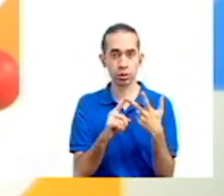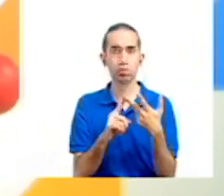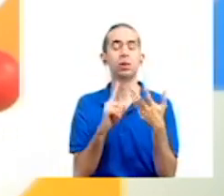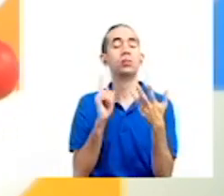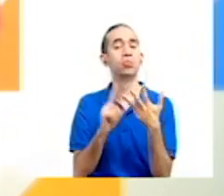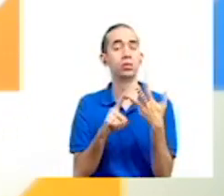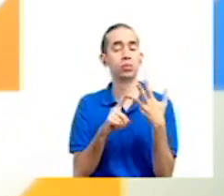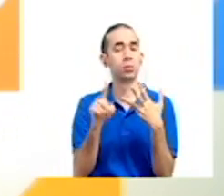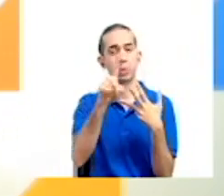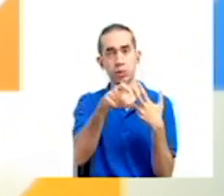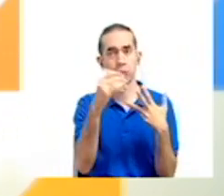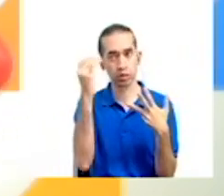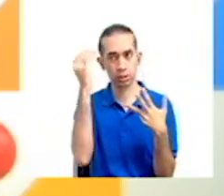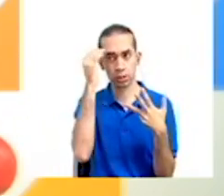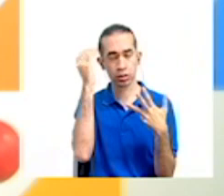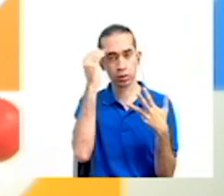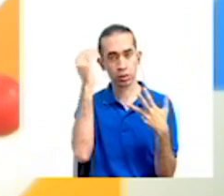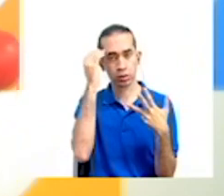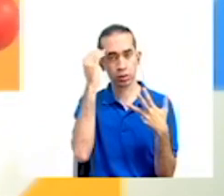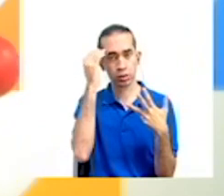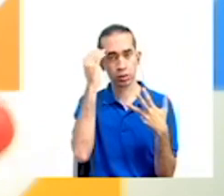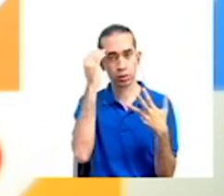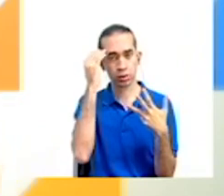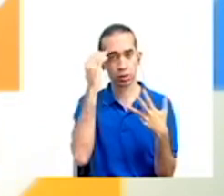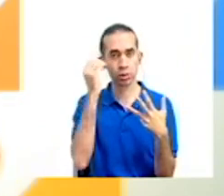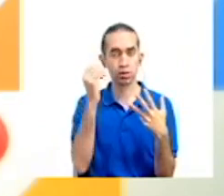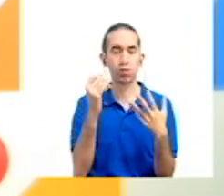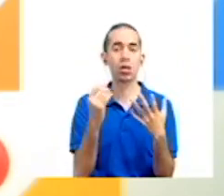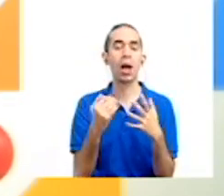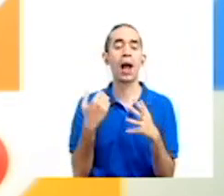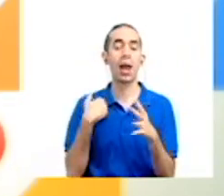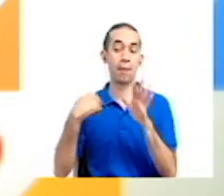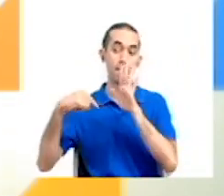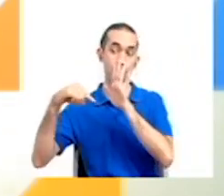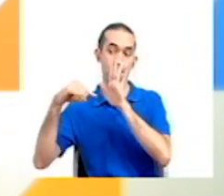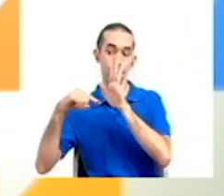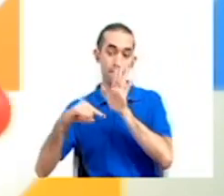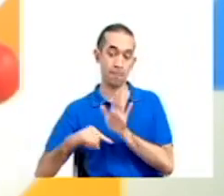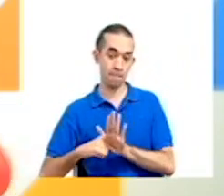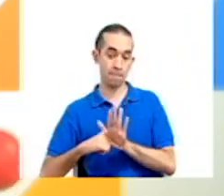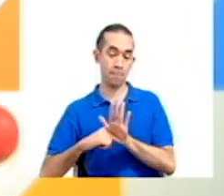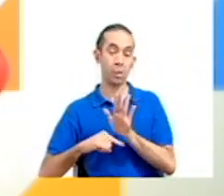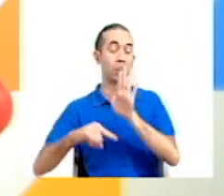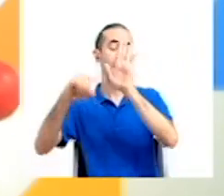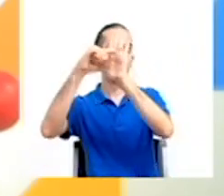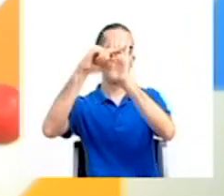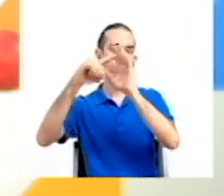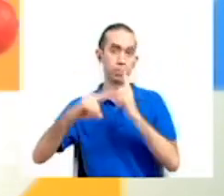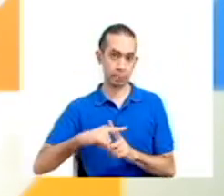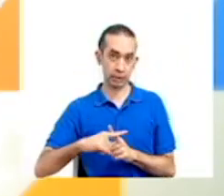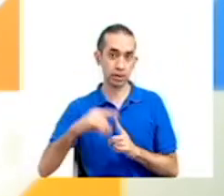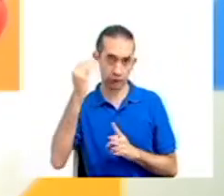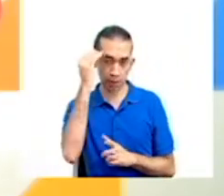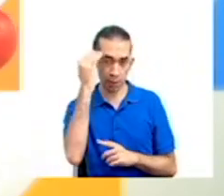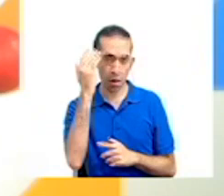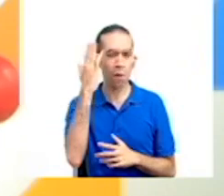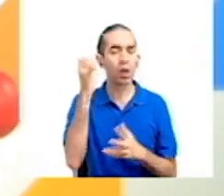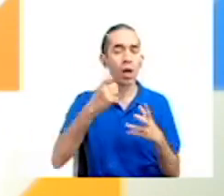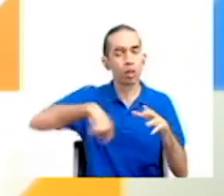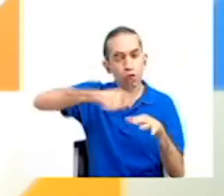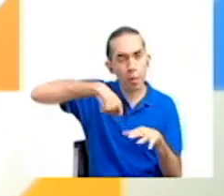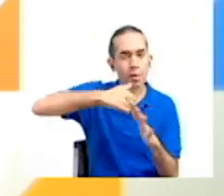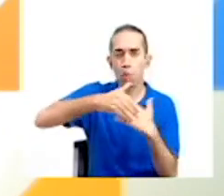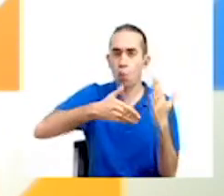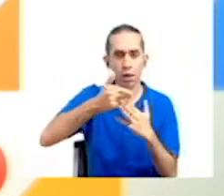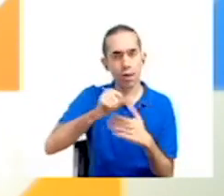¿Saben ustedes cuáles son la polaridad de esta molécula y por qué es el disolvente universal? Por eso es que utilizamos